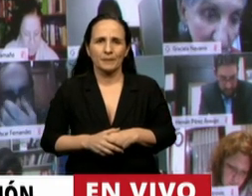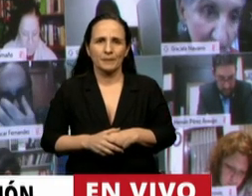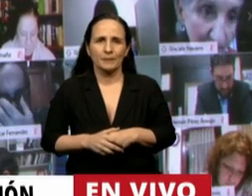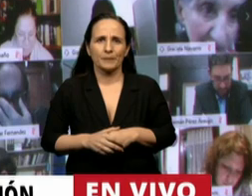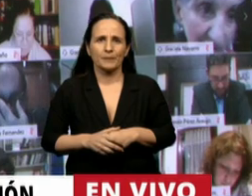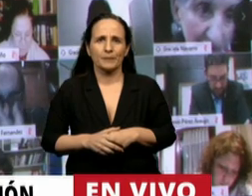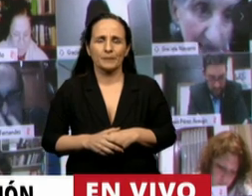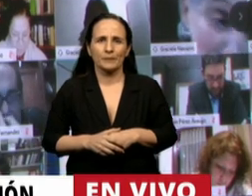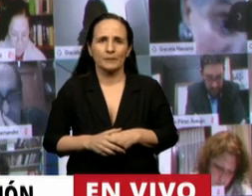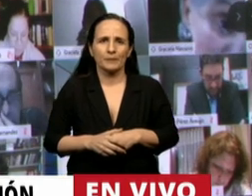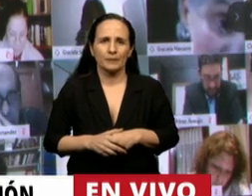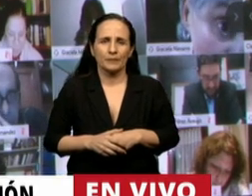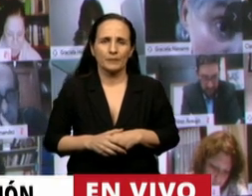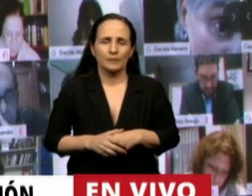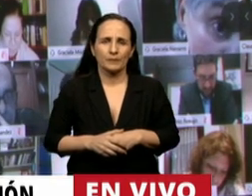diputada